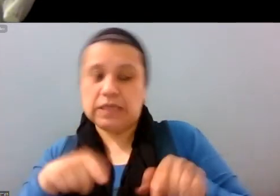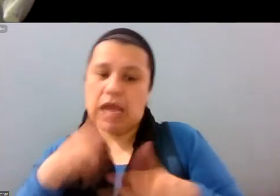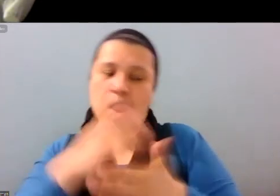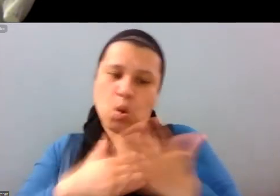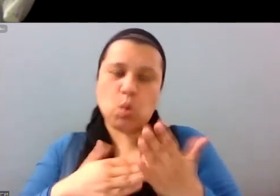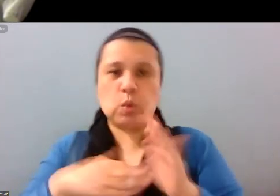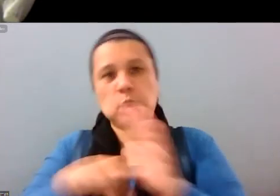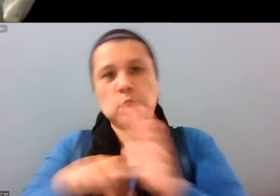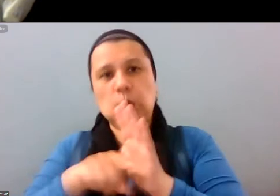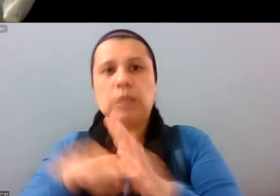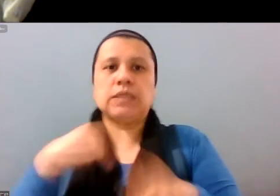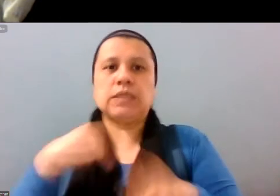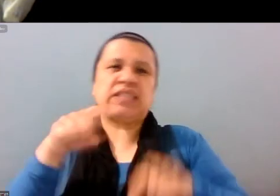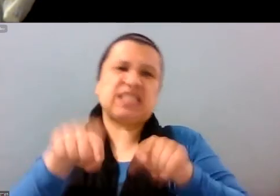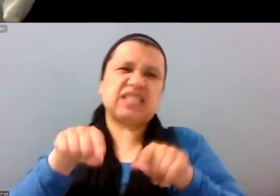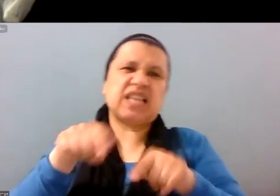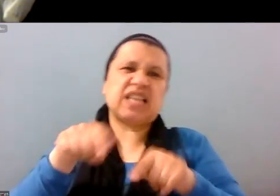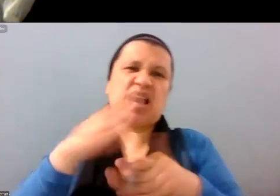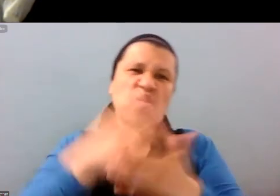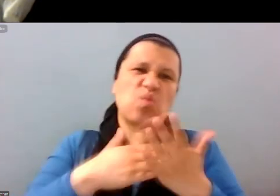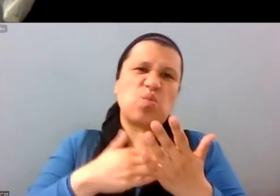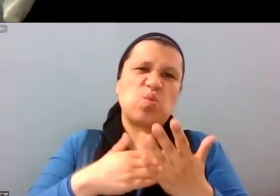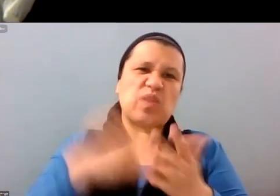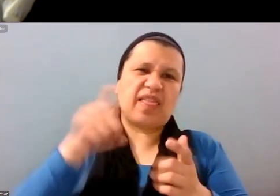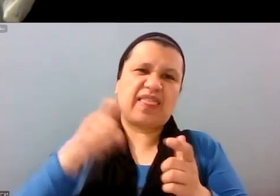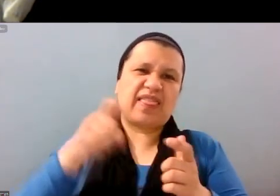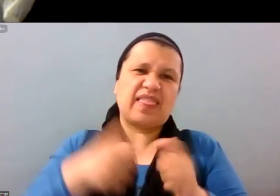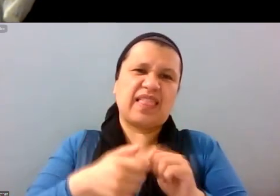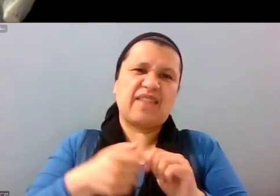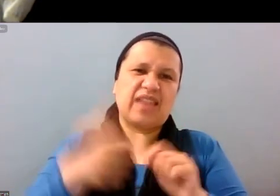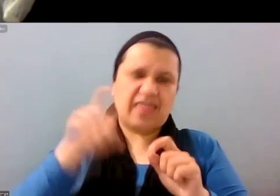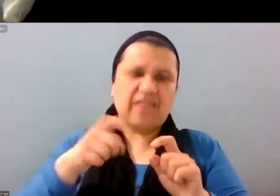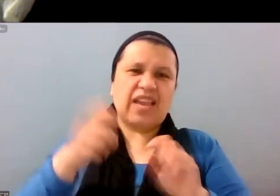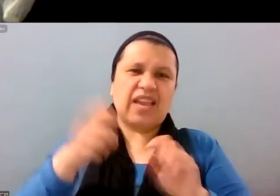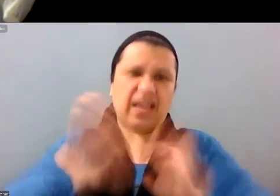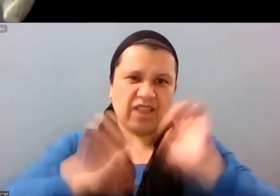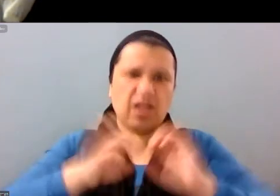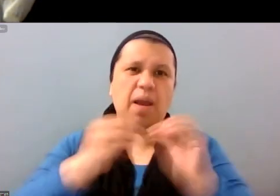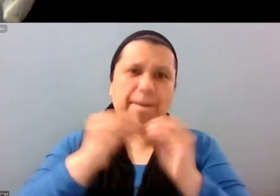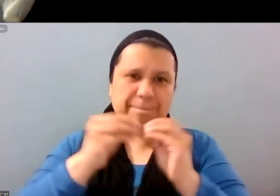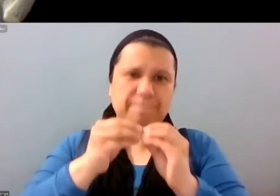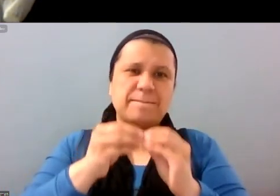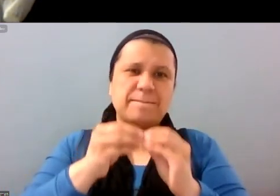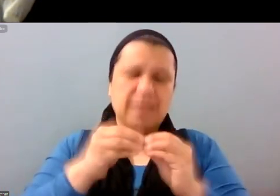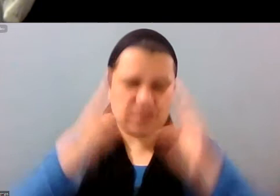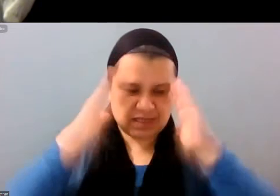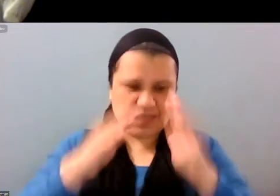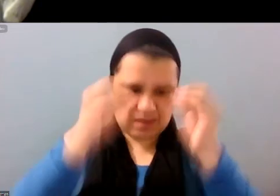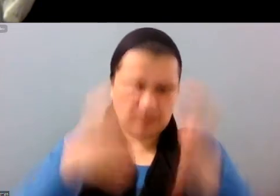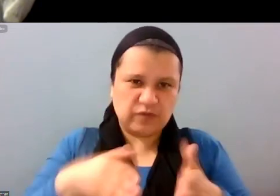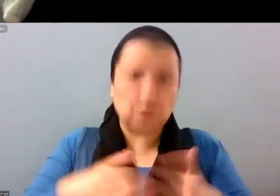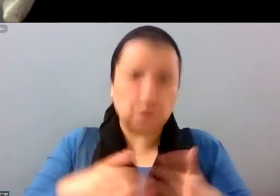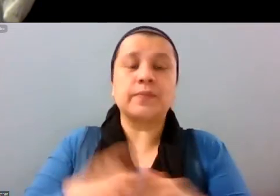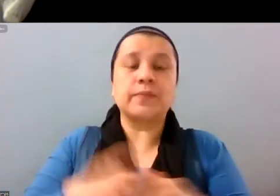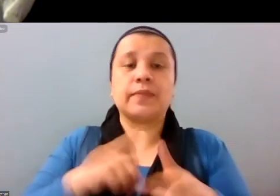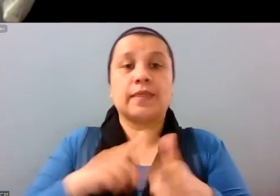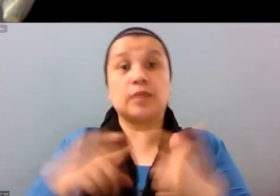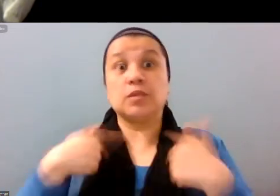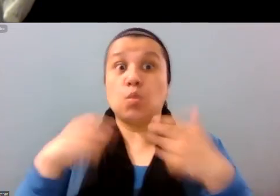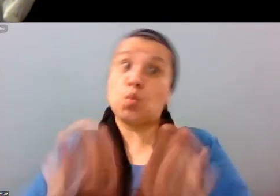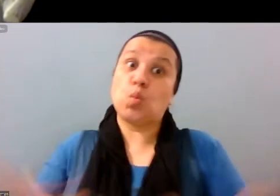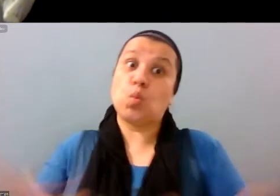enseñalamiento del trabajo que se tiene que seguir monitoreando por parte de las personas docentes en este periodo ha sido muy importante para